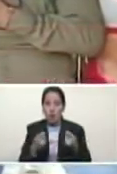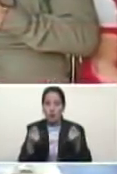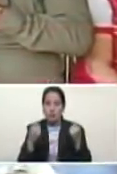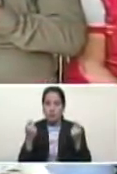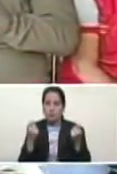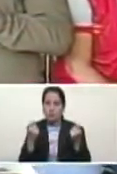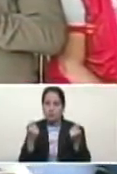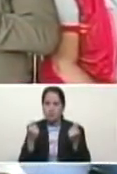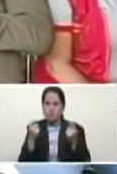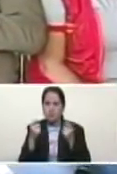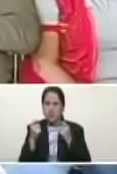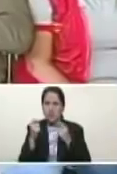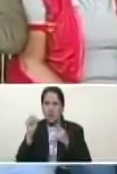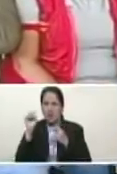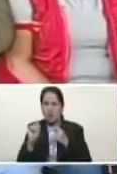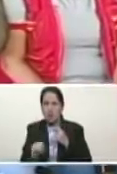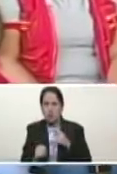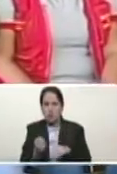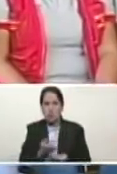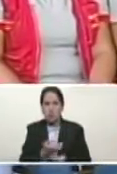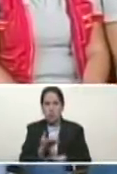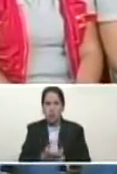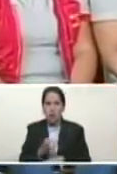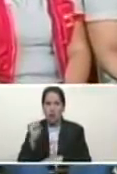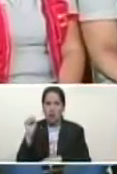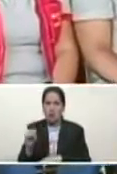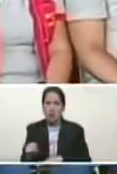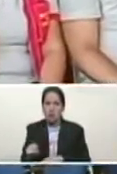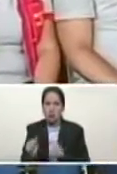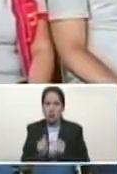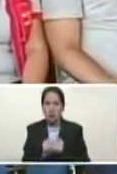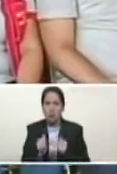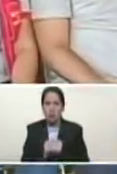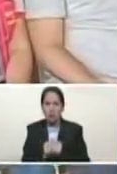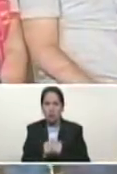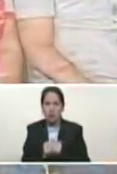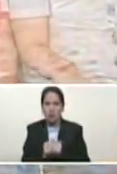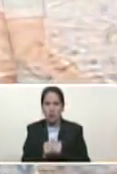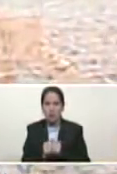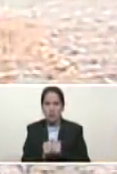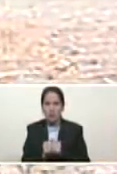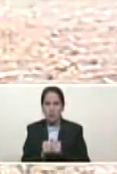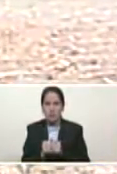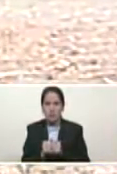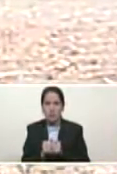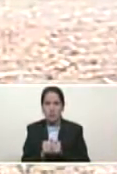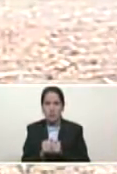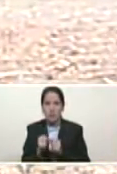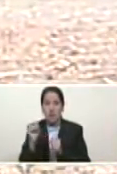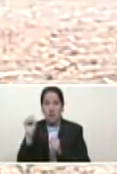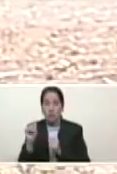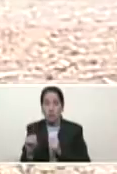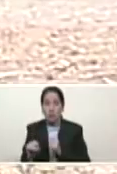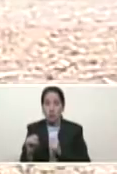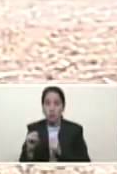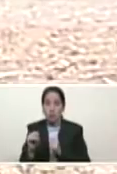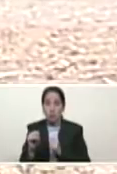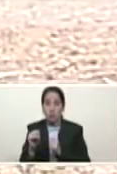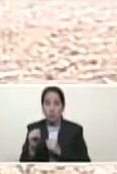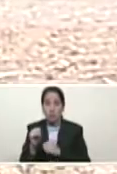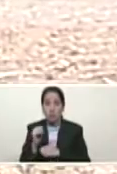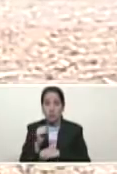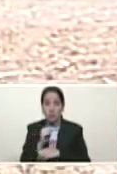sur de Monagas, el sur de Anzoátegui, bueno, una belleza. Sur de Aragua. Sur de Aragua. Y aquí estamos,